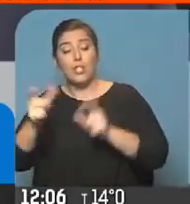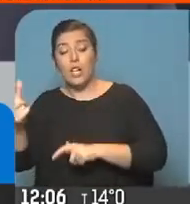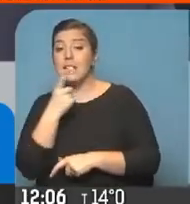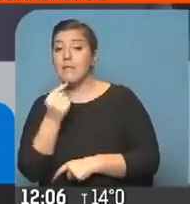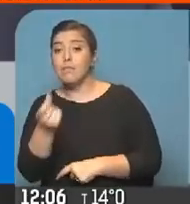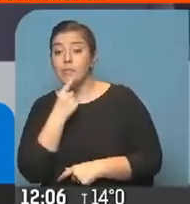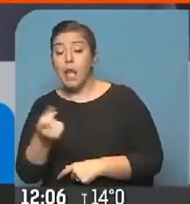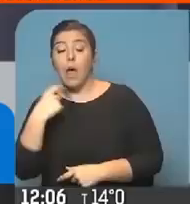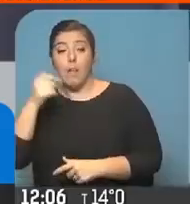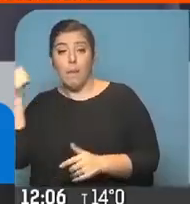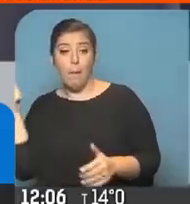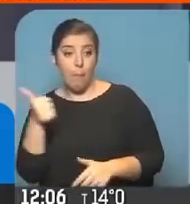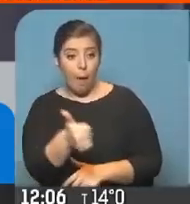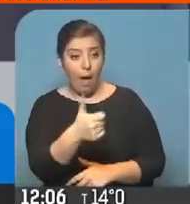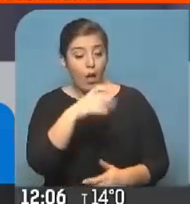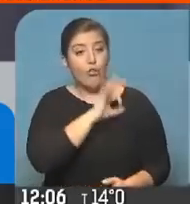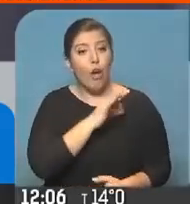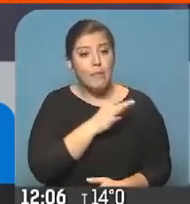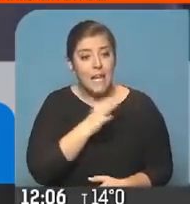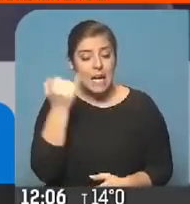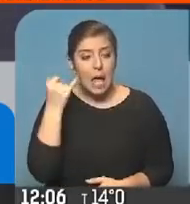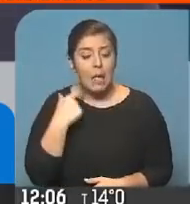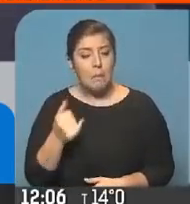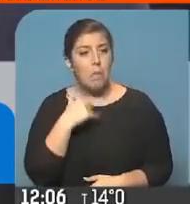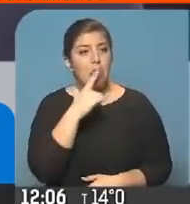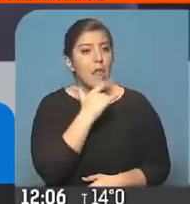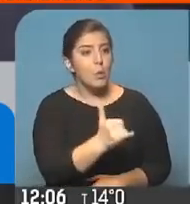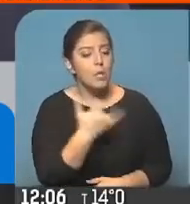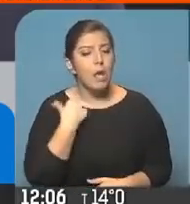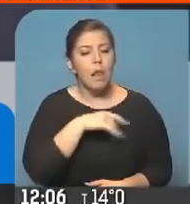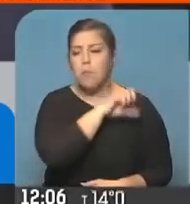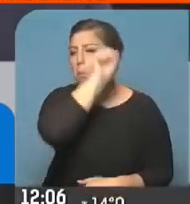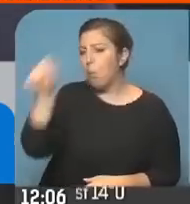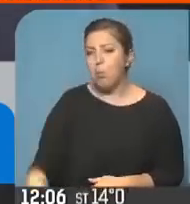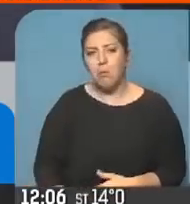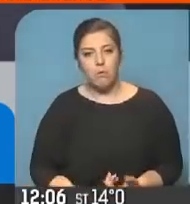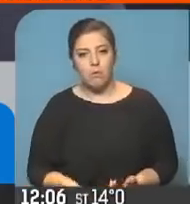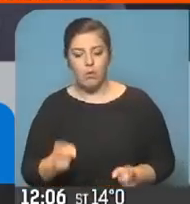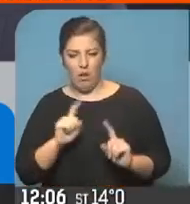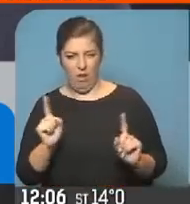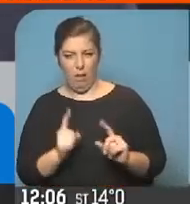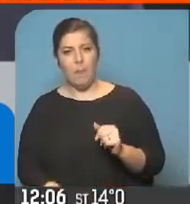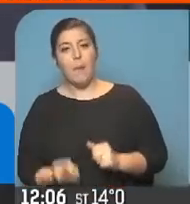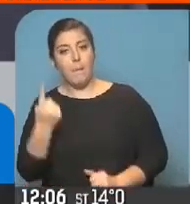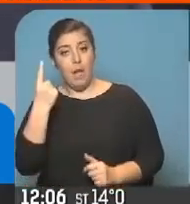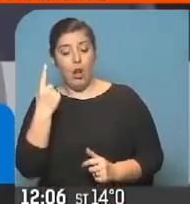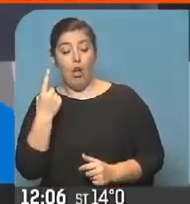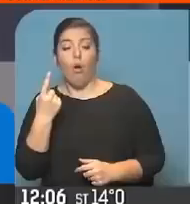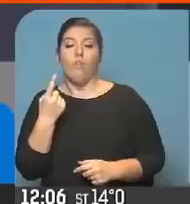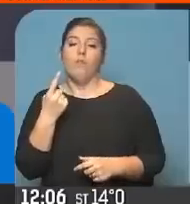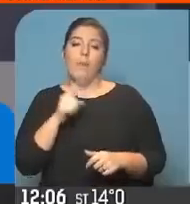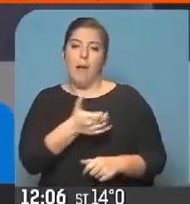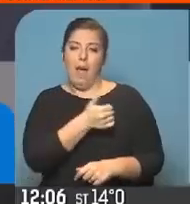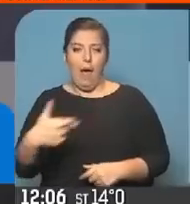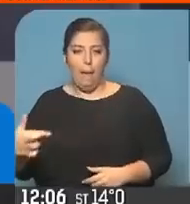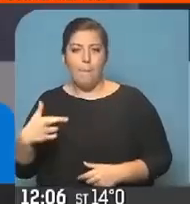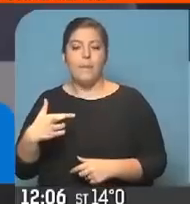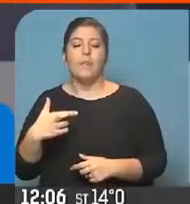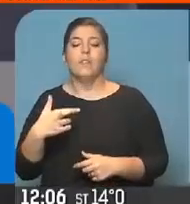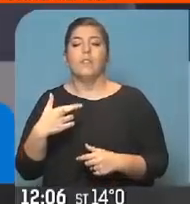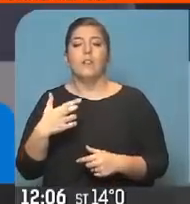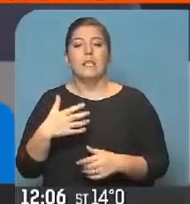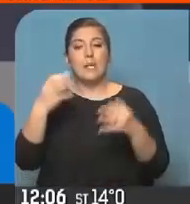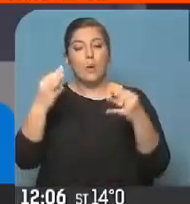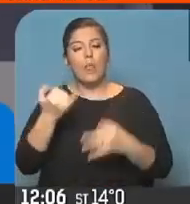reciben la denuncia primero la obligación segundo saber que esta aplicación si la aplicación seguridad provincia donde se puede hacer muchas de las denuncias